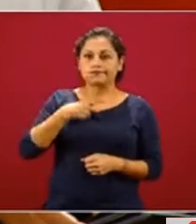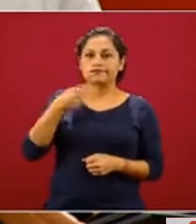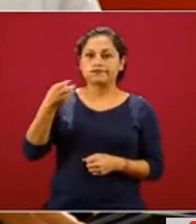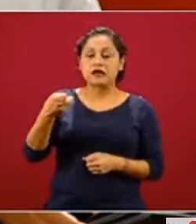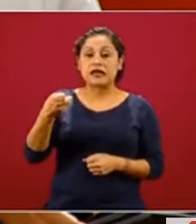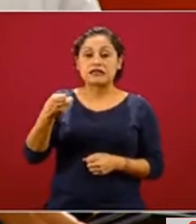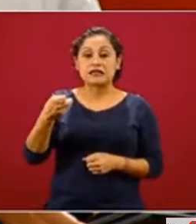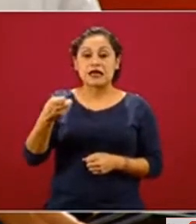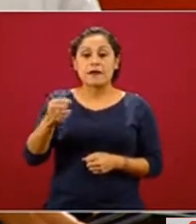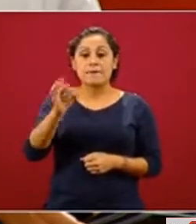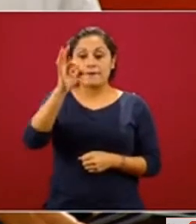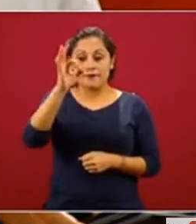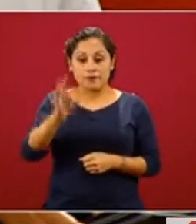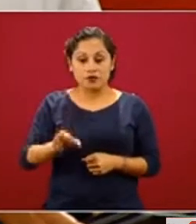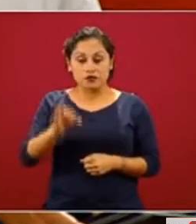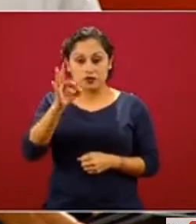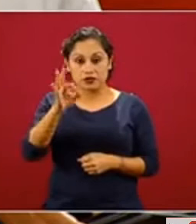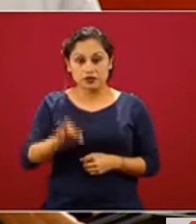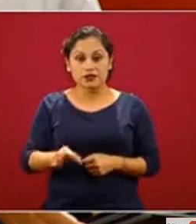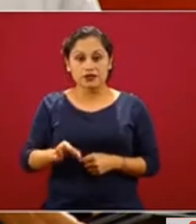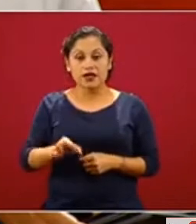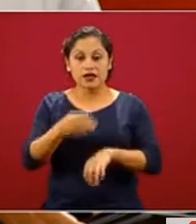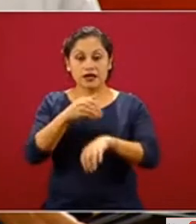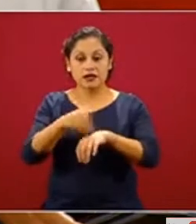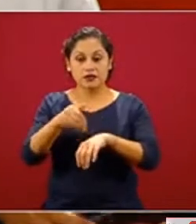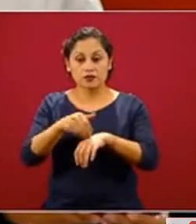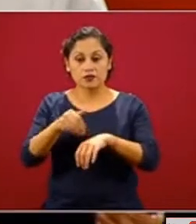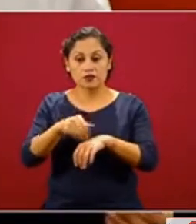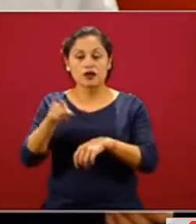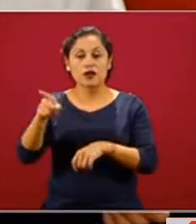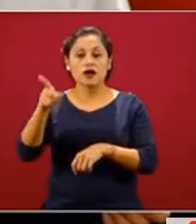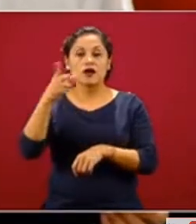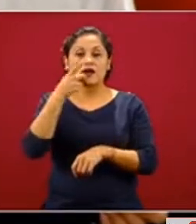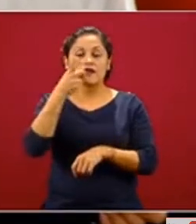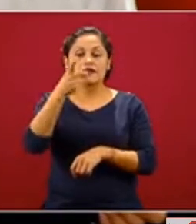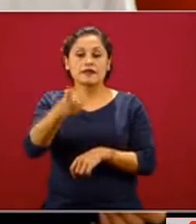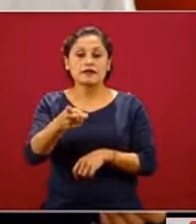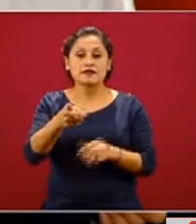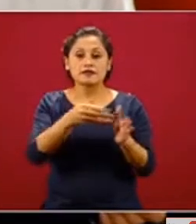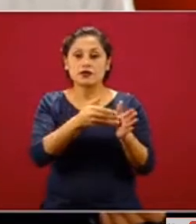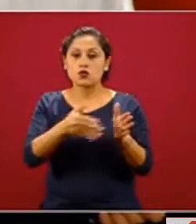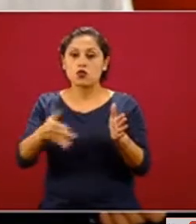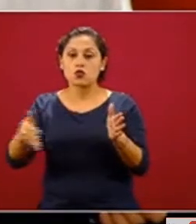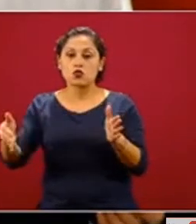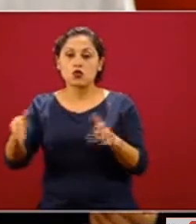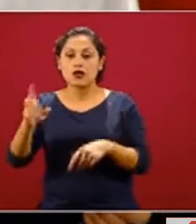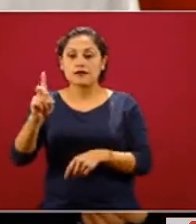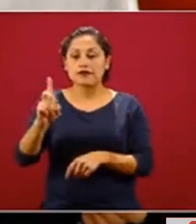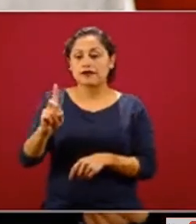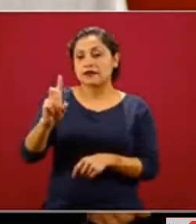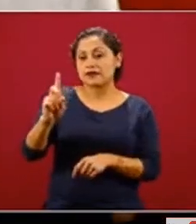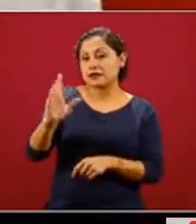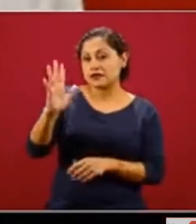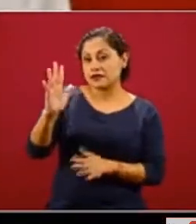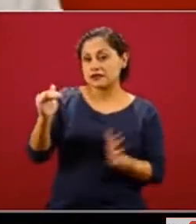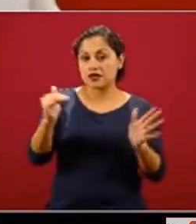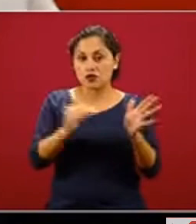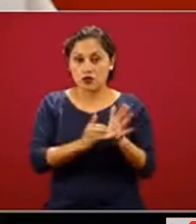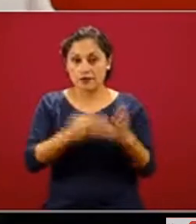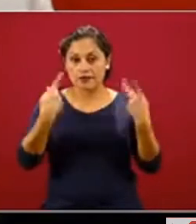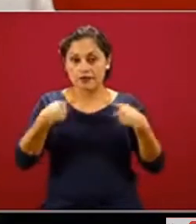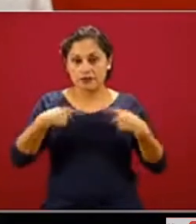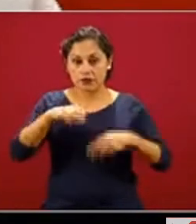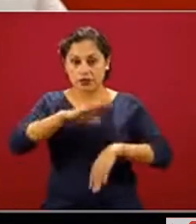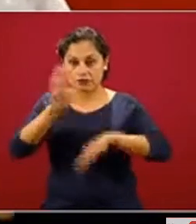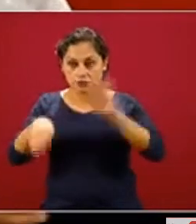desprende, que usted emitió de que el ciclo epidémico puede terminar en 30 a 35 mil fallecimientos.